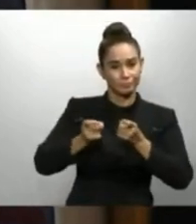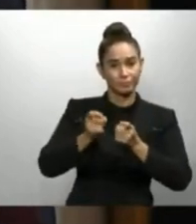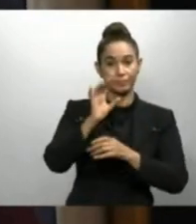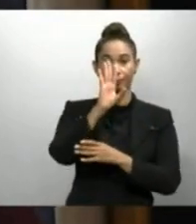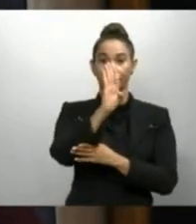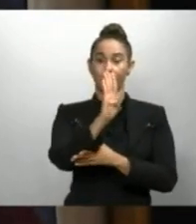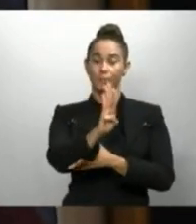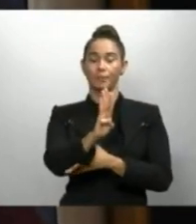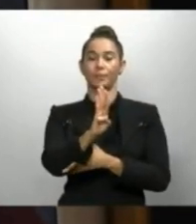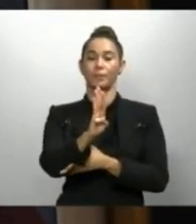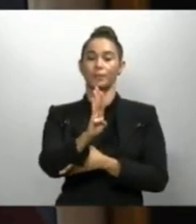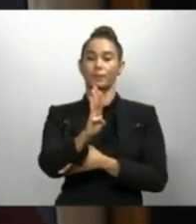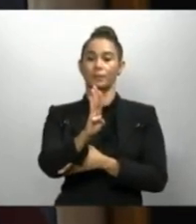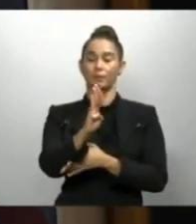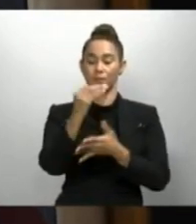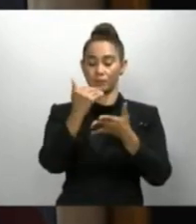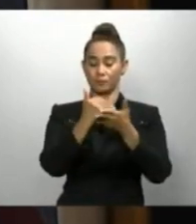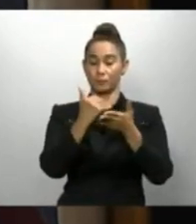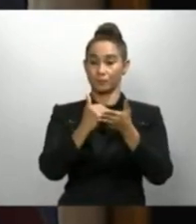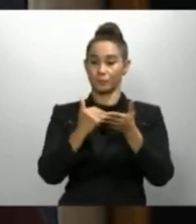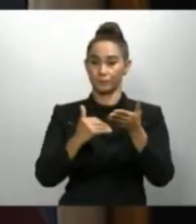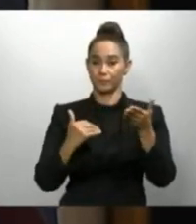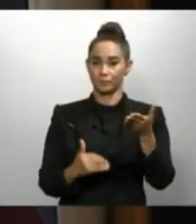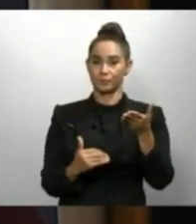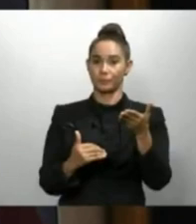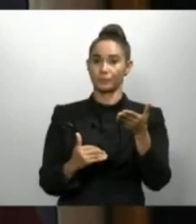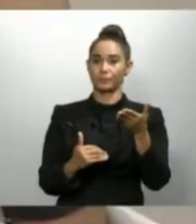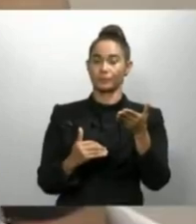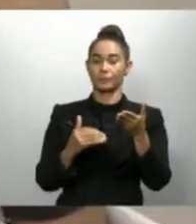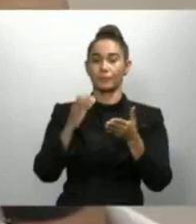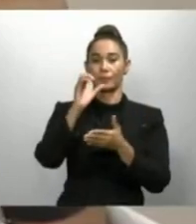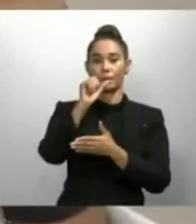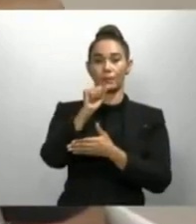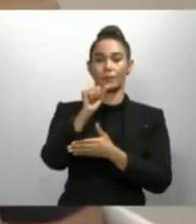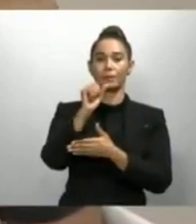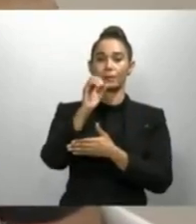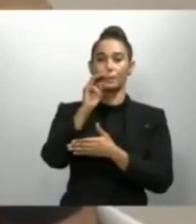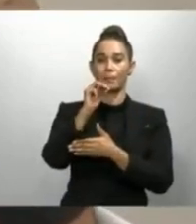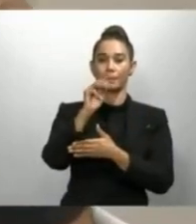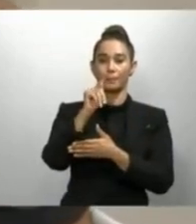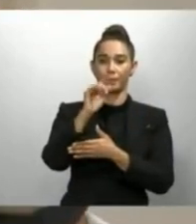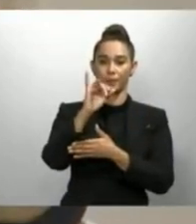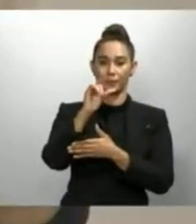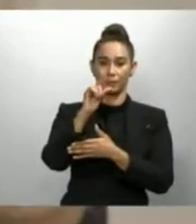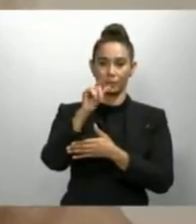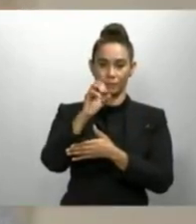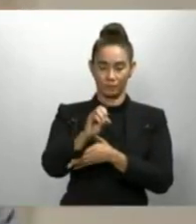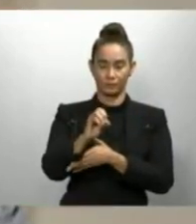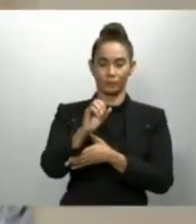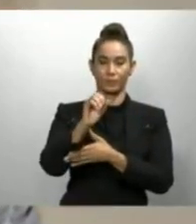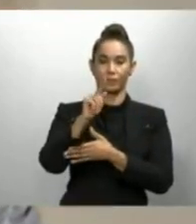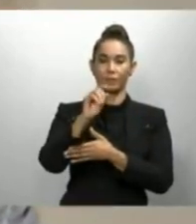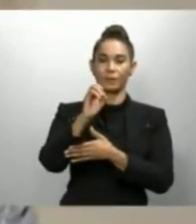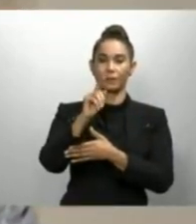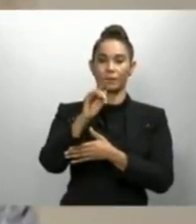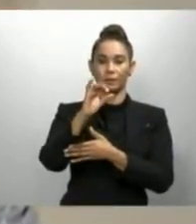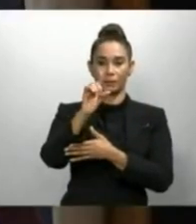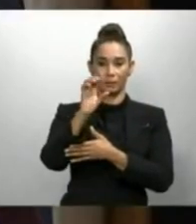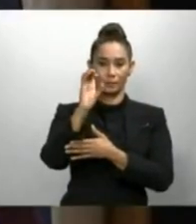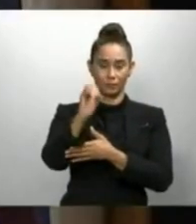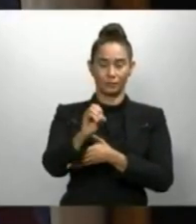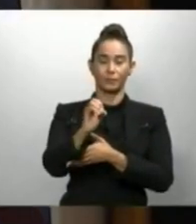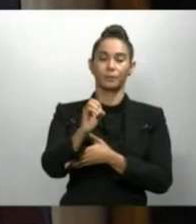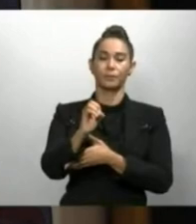B respecto a los precursores alcohol metílico, alcohol etílico, alcohol